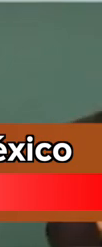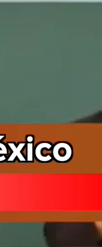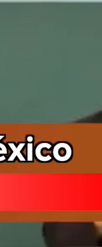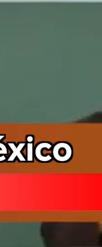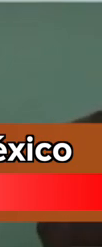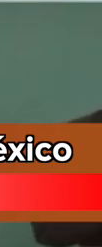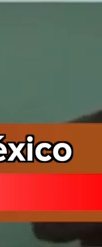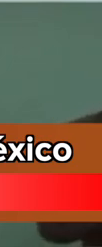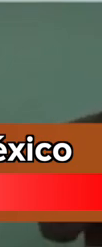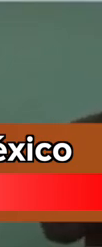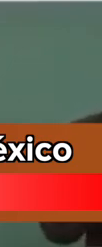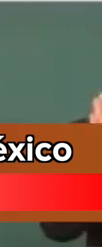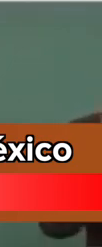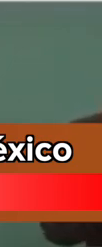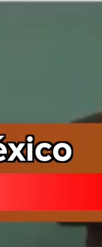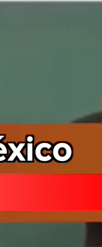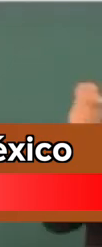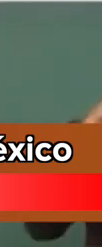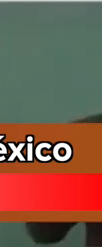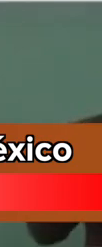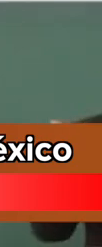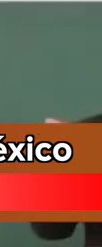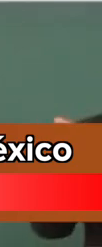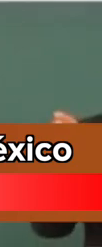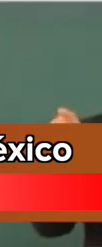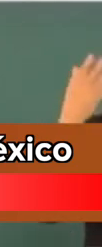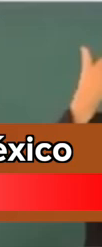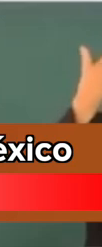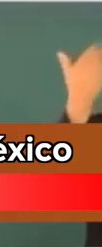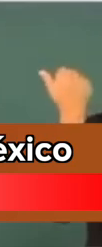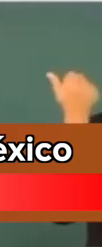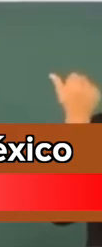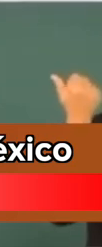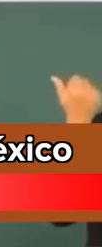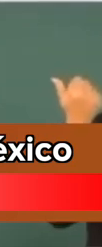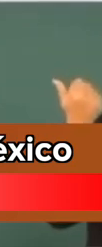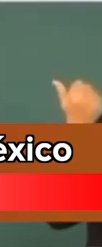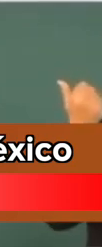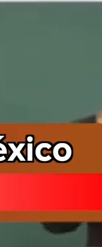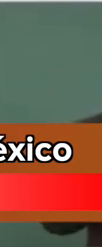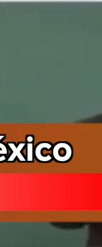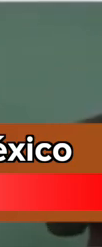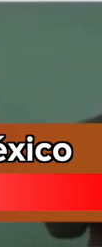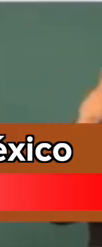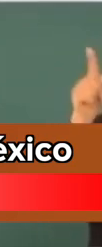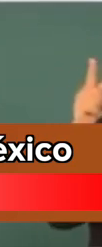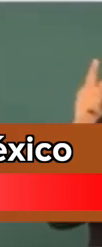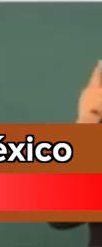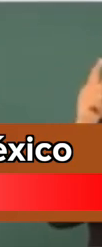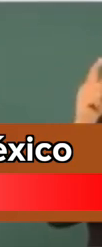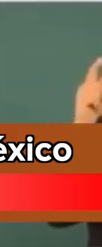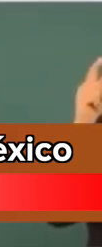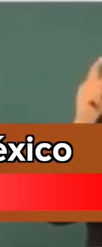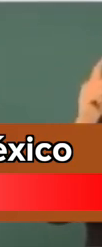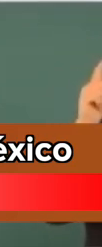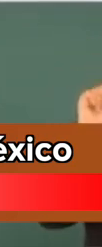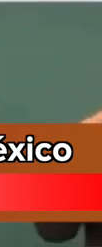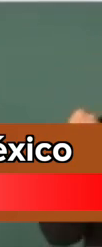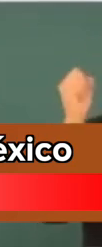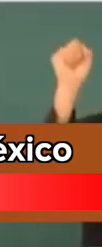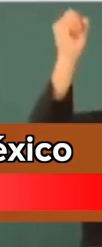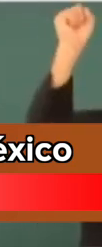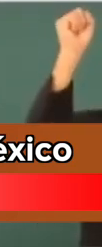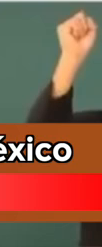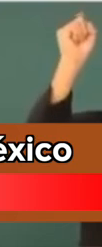ejército mexicano. Y como dicen los abogados, a confesión de parte, relevo de pruebas. Y se tomó la